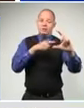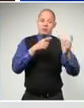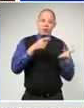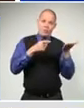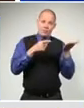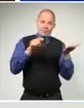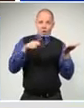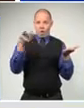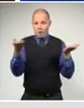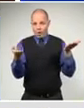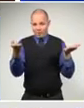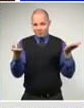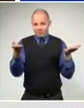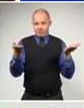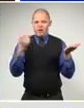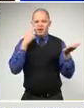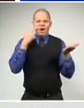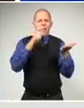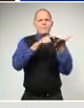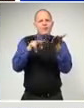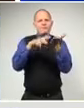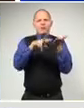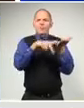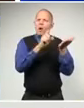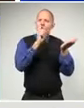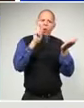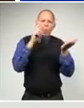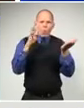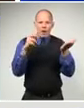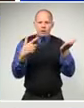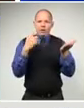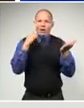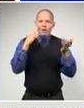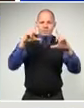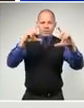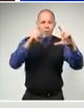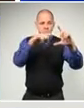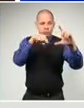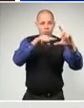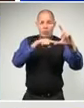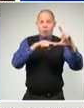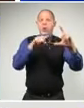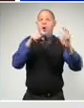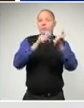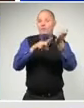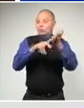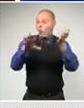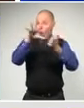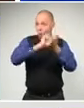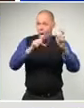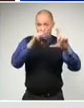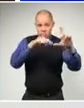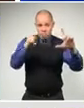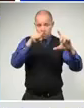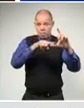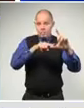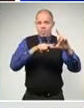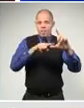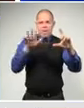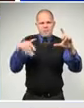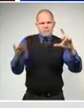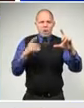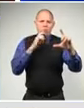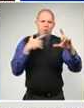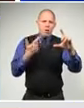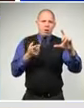provincia, podemos identificar que de todas se procesaron muestras, de las de mayor complejidad, un